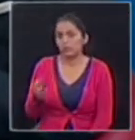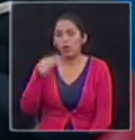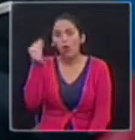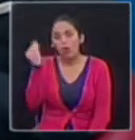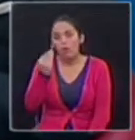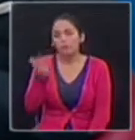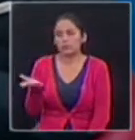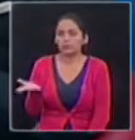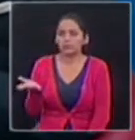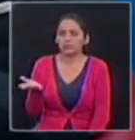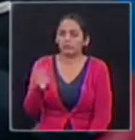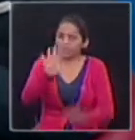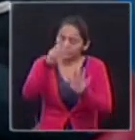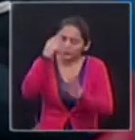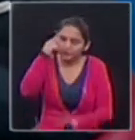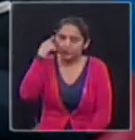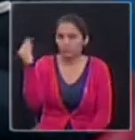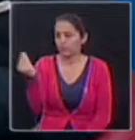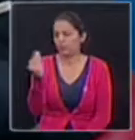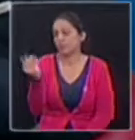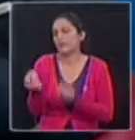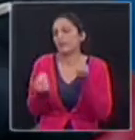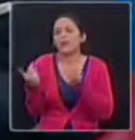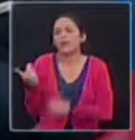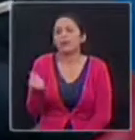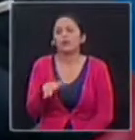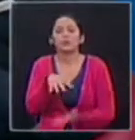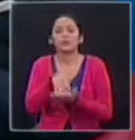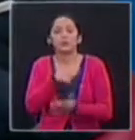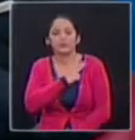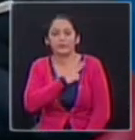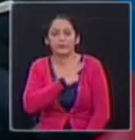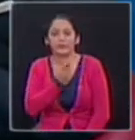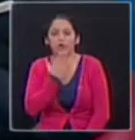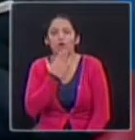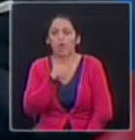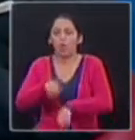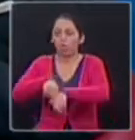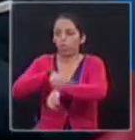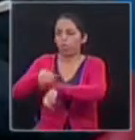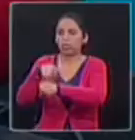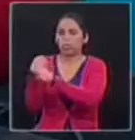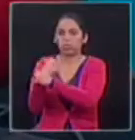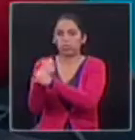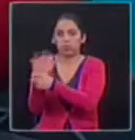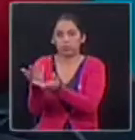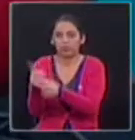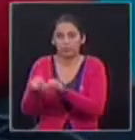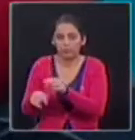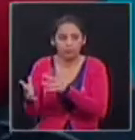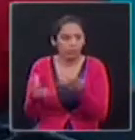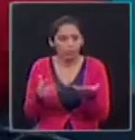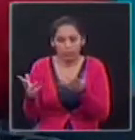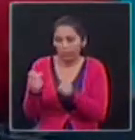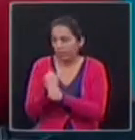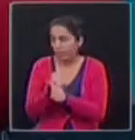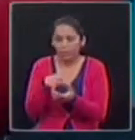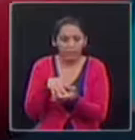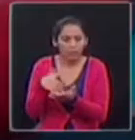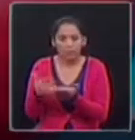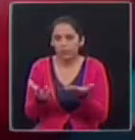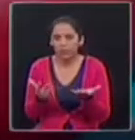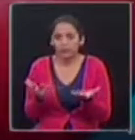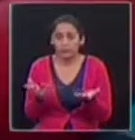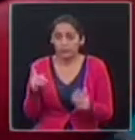muy difícil, inclusive soy profesor universitario, conozco del tema, muy difícil de que puedan culminar trabajar su estudio. Trabajar y estudiar a la vez. Es parte de